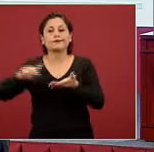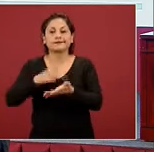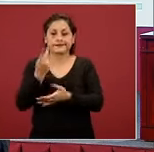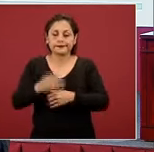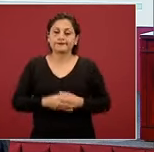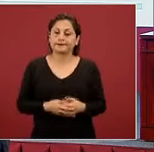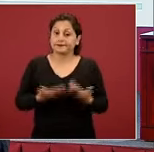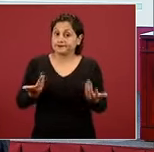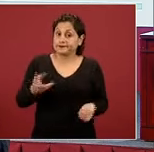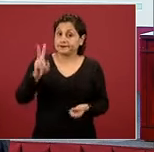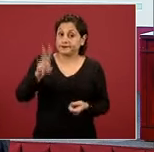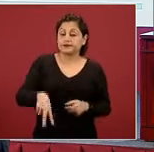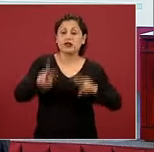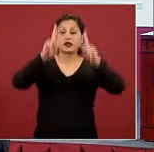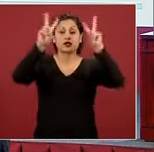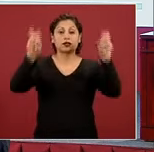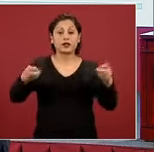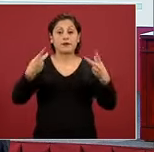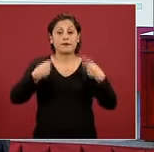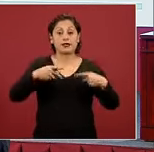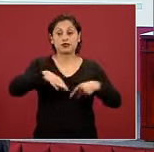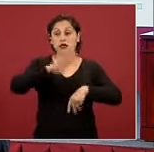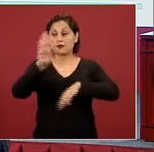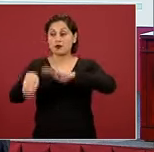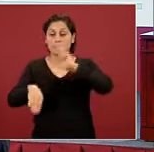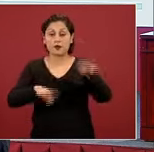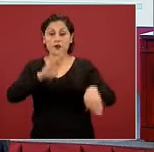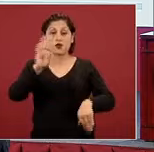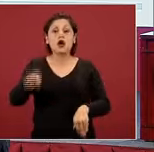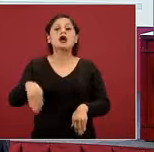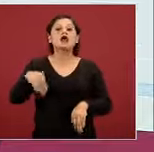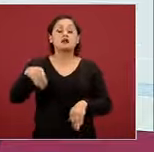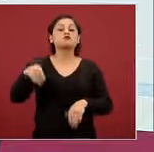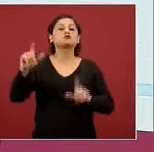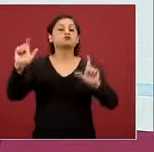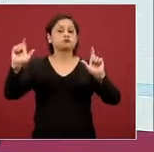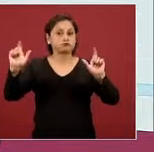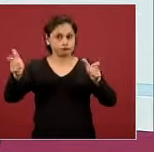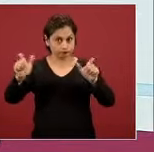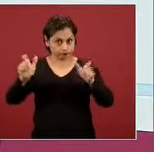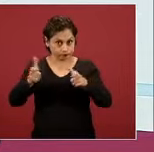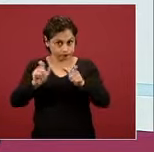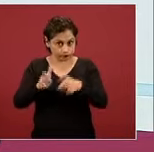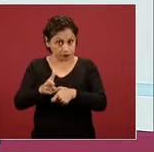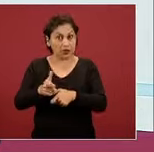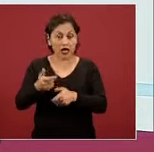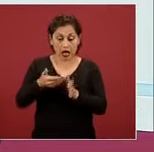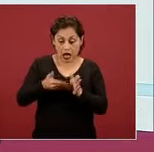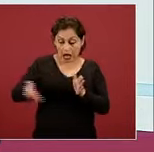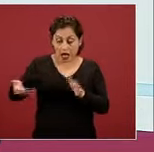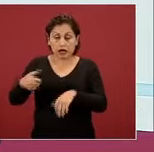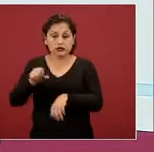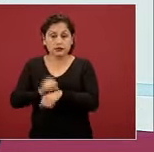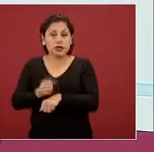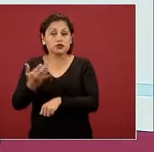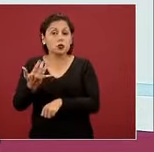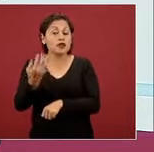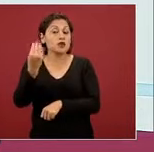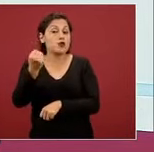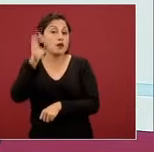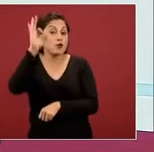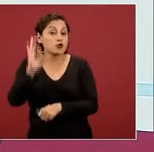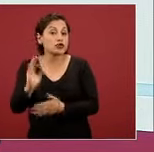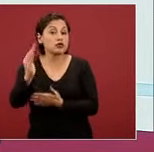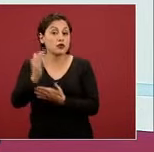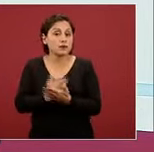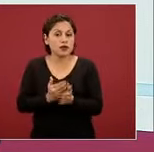la mortalidad ha continuado en descenso. En algunos intervalos ha sido hasta del 59%, concretamente para el intervalo entre